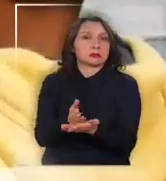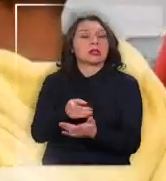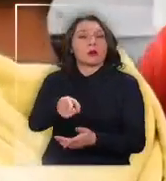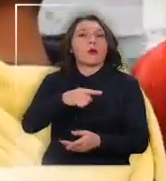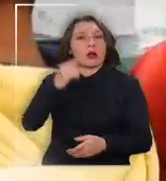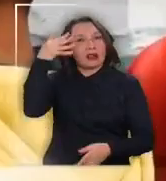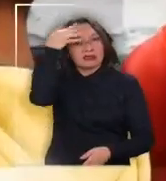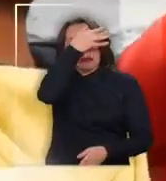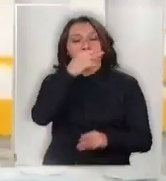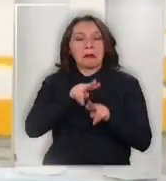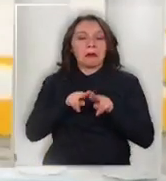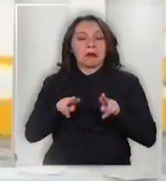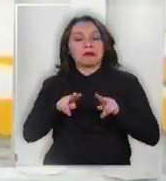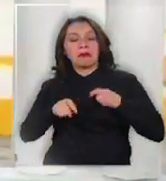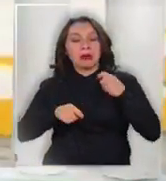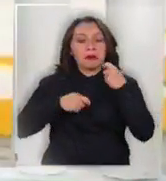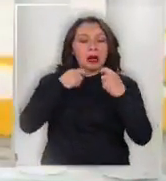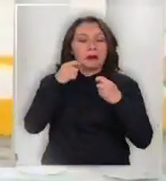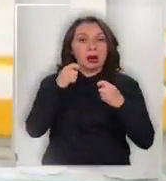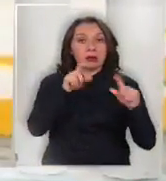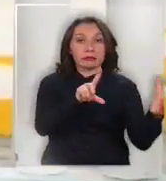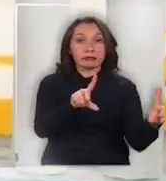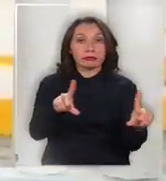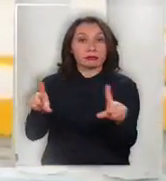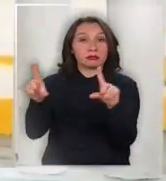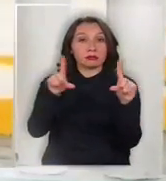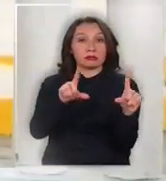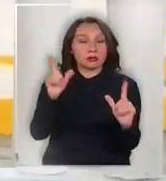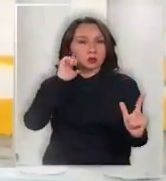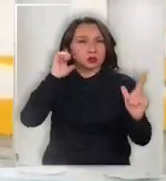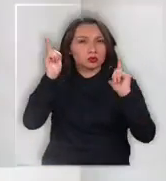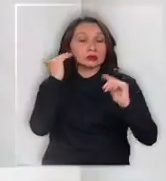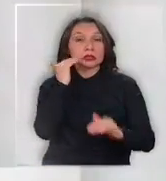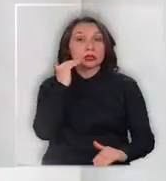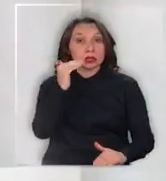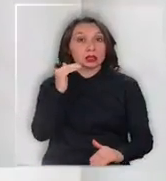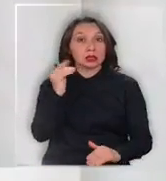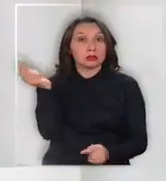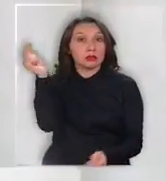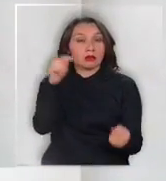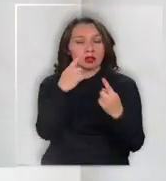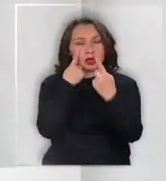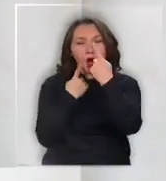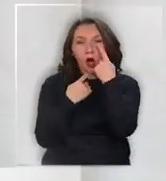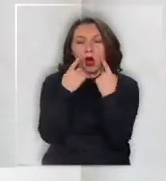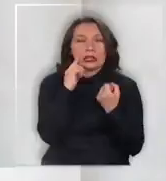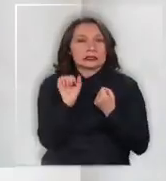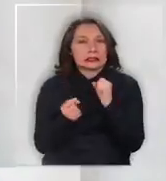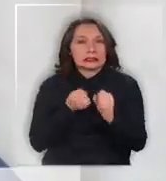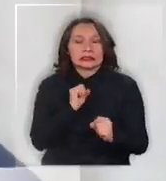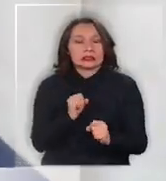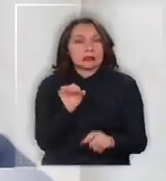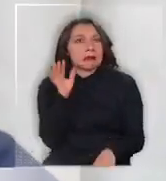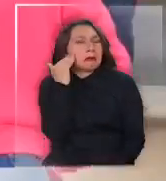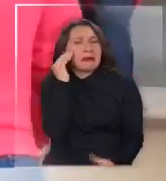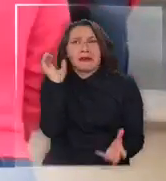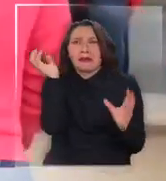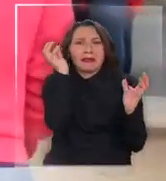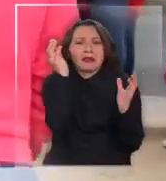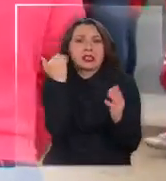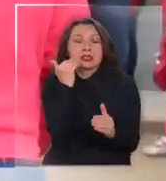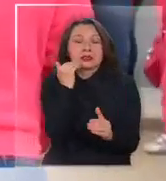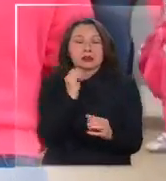por estar tan tranquila mientras imágenes y audios de niños centroamericanos llorando desesperados y desorientados